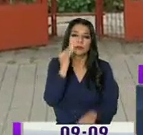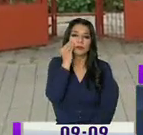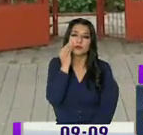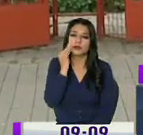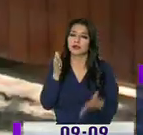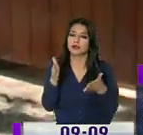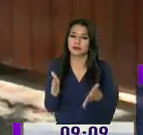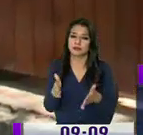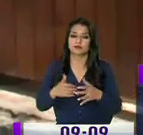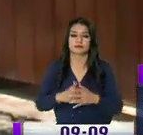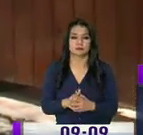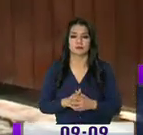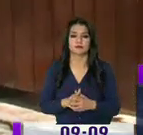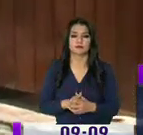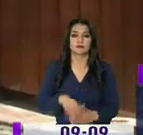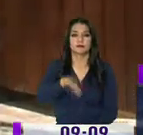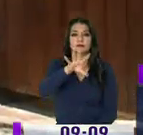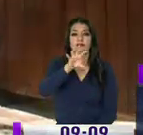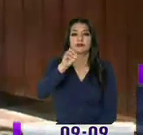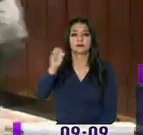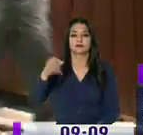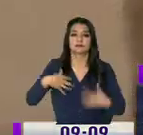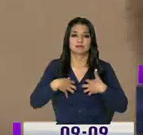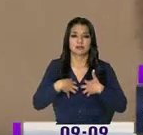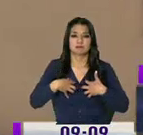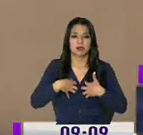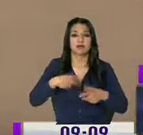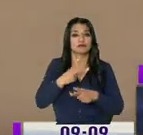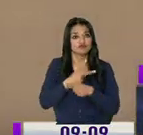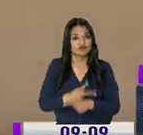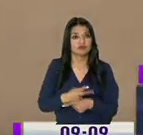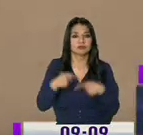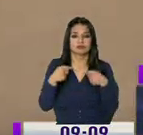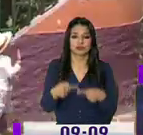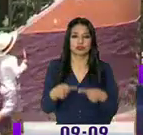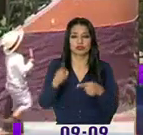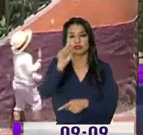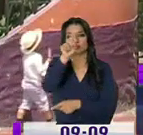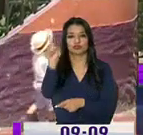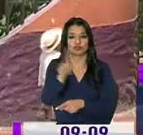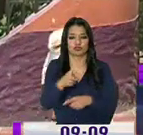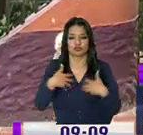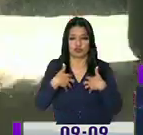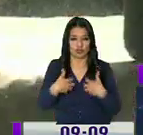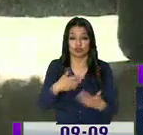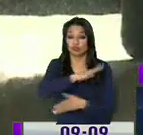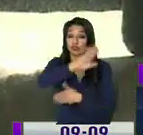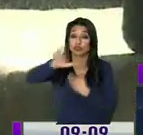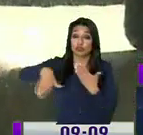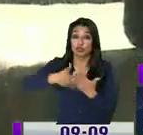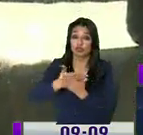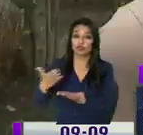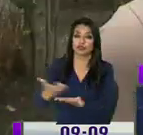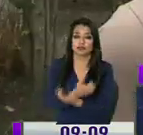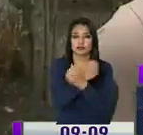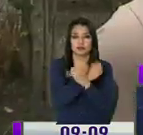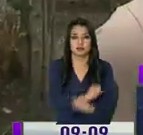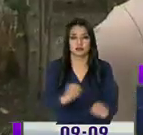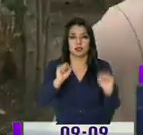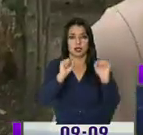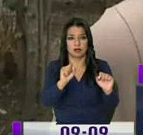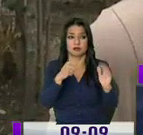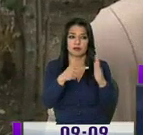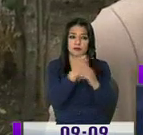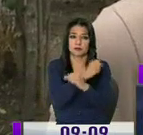atención. Son alrededor de 500 animales los que se cuida diariamente en el zoológico. Todos ellos han sido rescatados. Animales que han